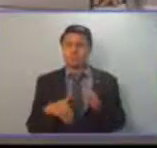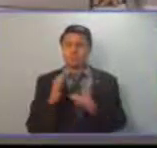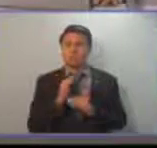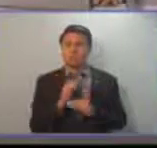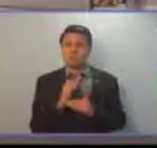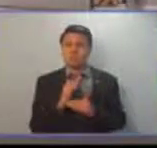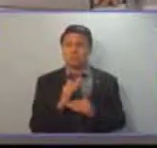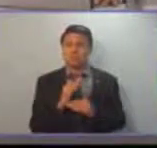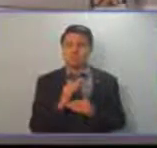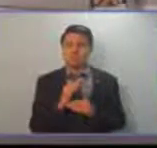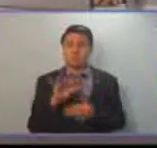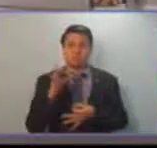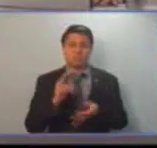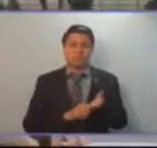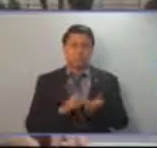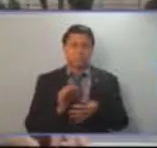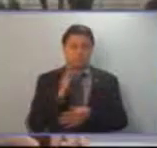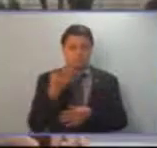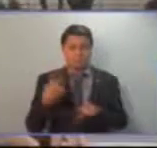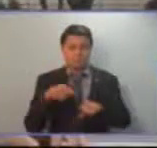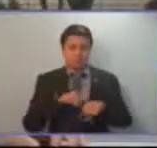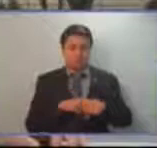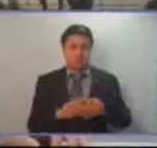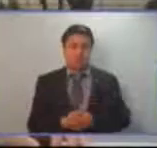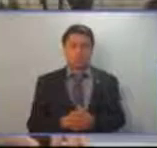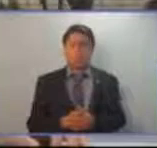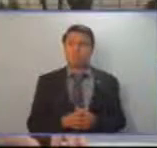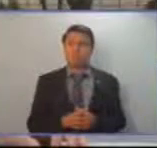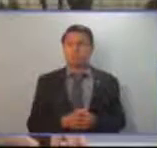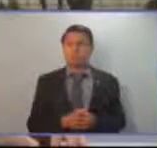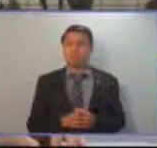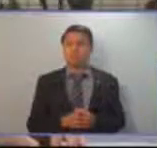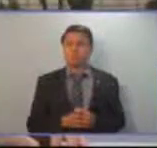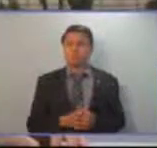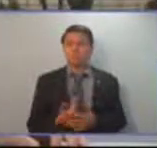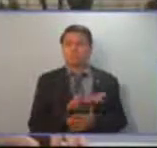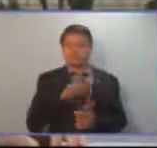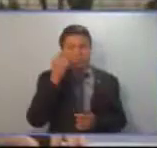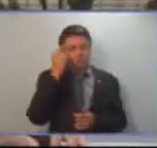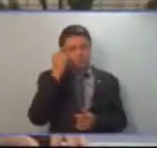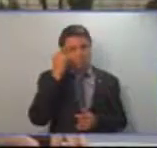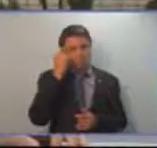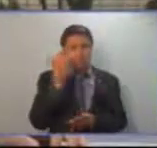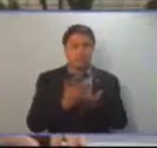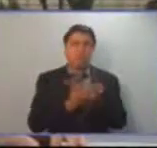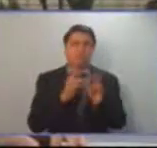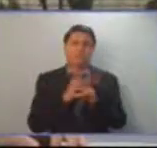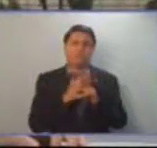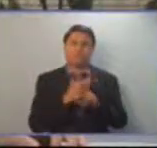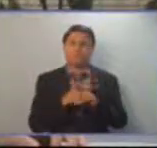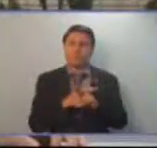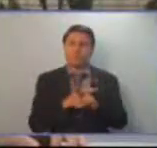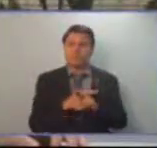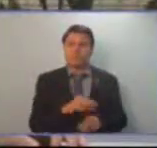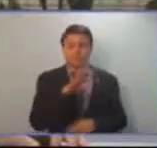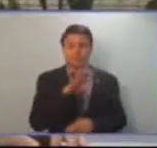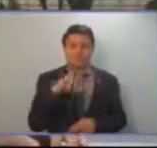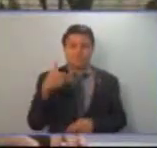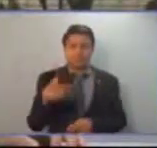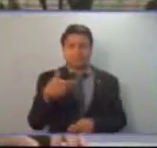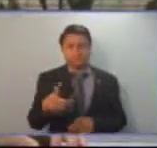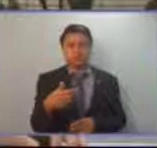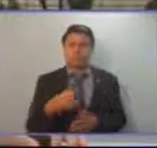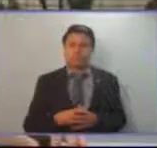más, digamos, prolongada en el tiempo. Nosotros estamos pensando en una reforma de 4 años